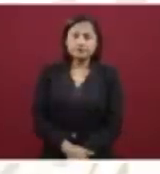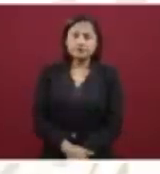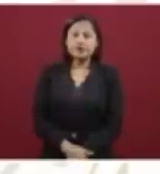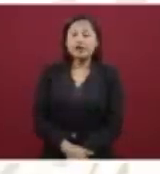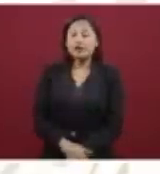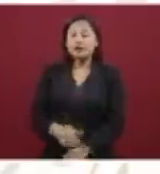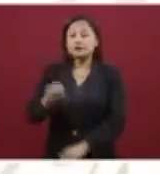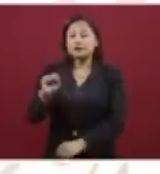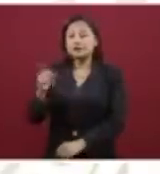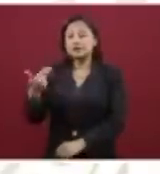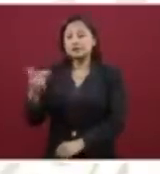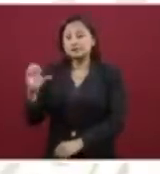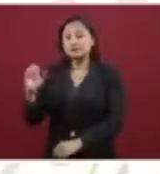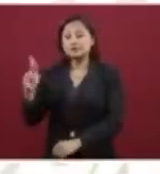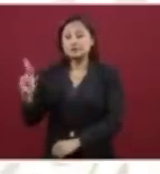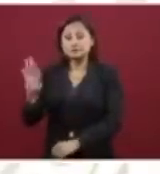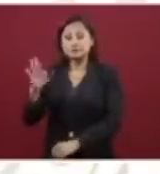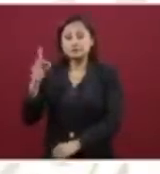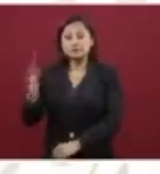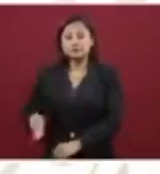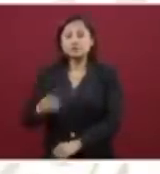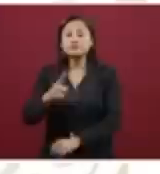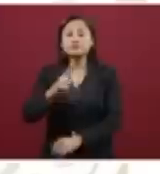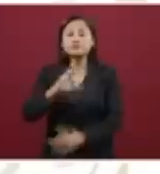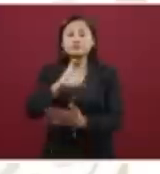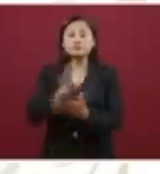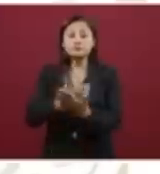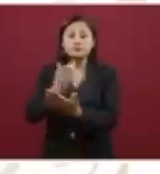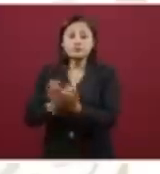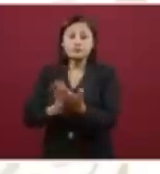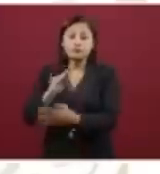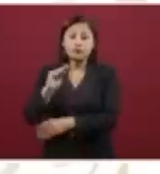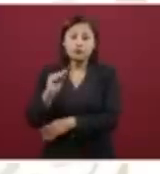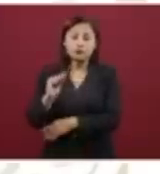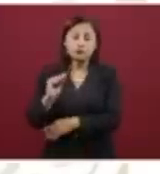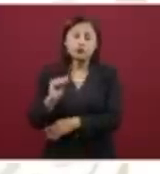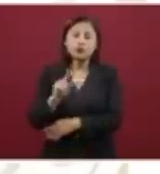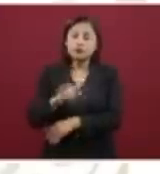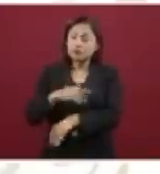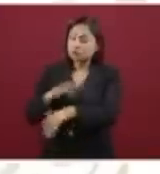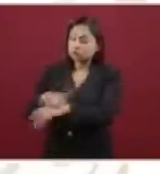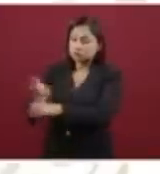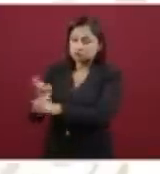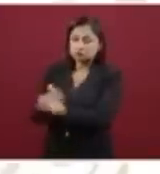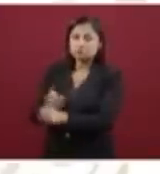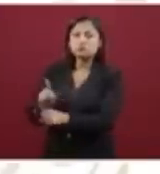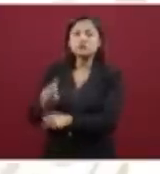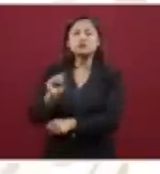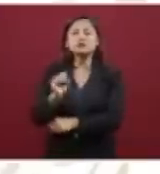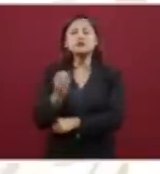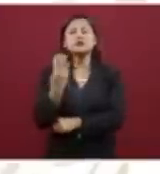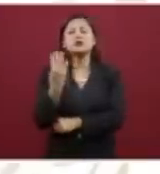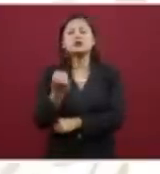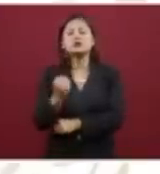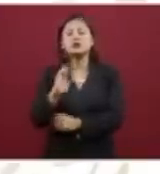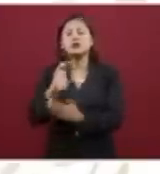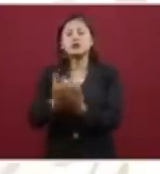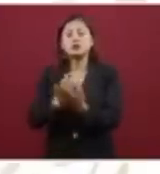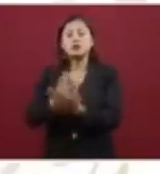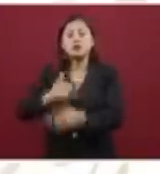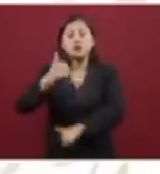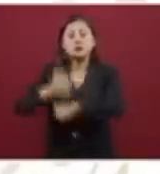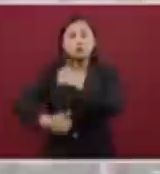contratos el 13 por ciento mediante procedimientos de invitación y 79 contratos se hicieron mediante licitación